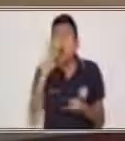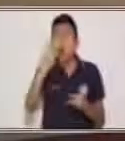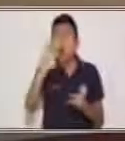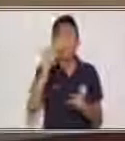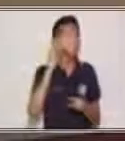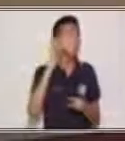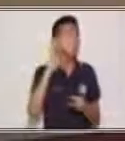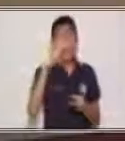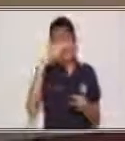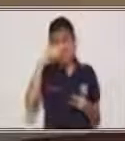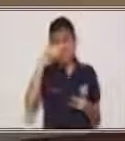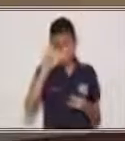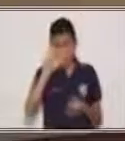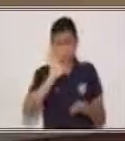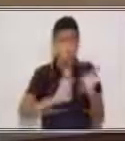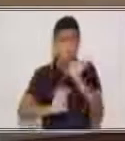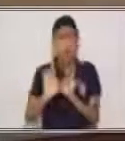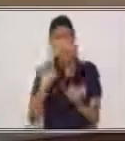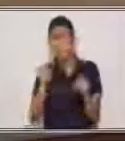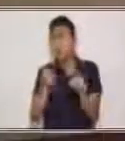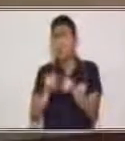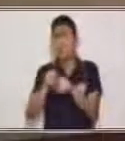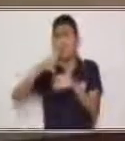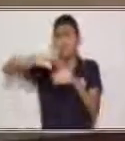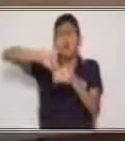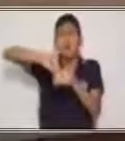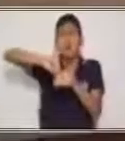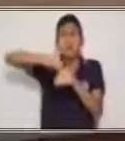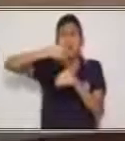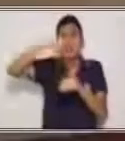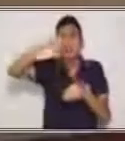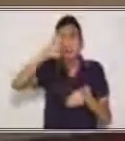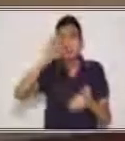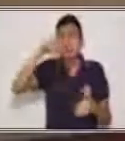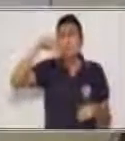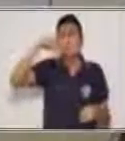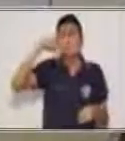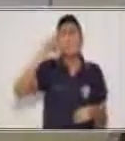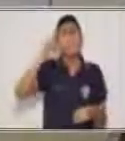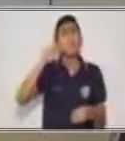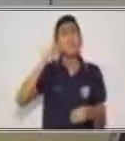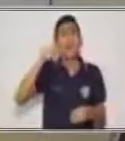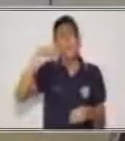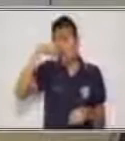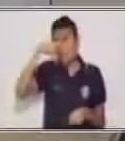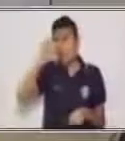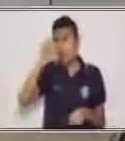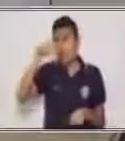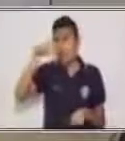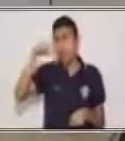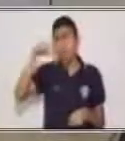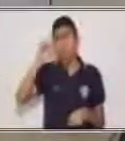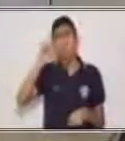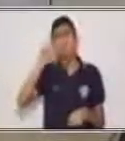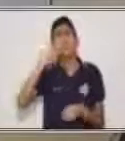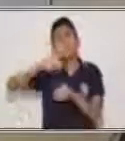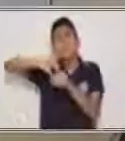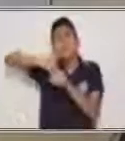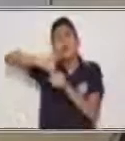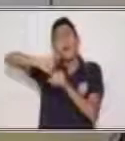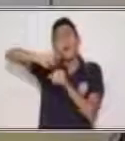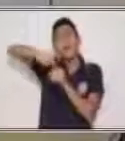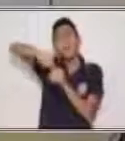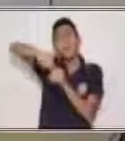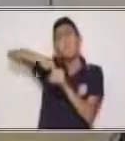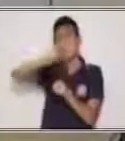Si no, puedes usar tus témperas, porque yo sé que tal vez tienes témperas, tienes acuarelas, o tienes algún pigmento de los que usamos para